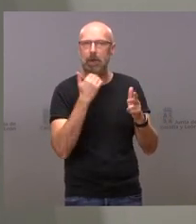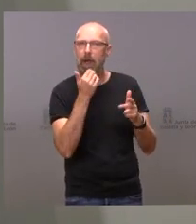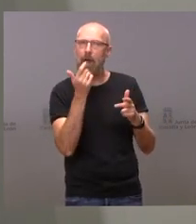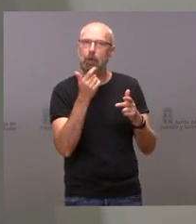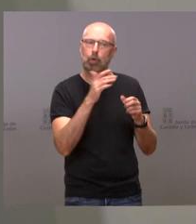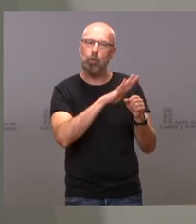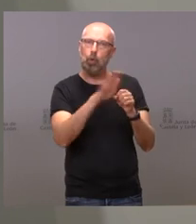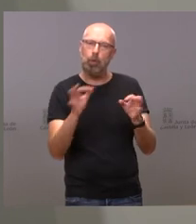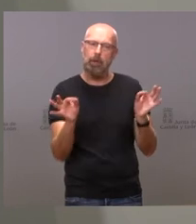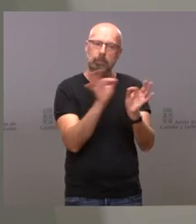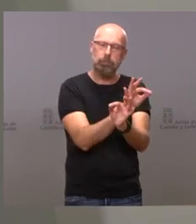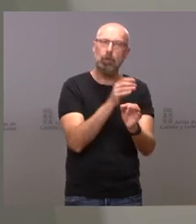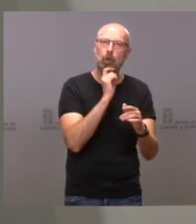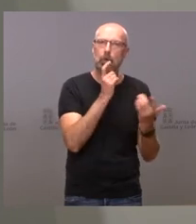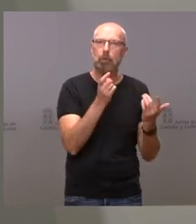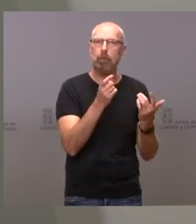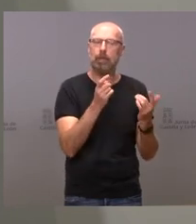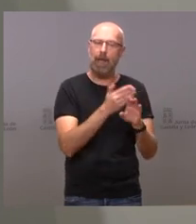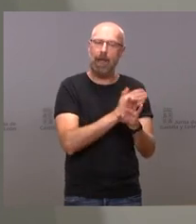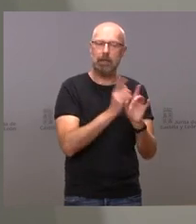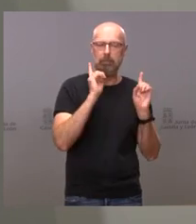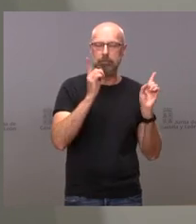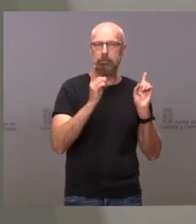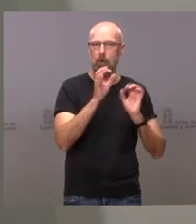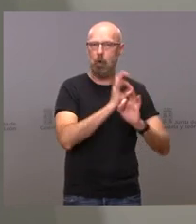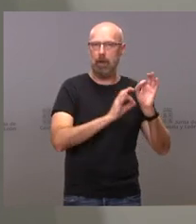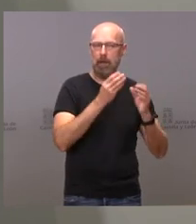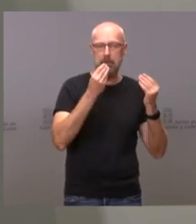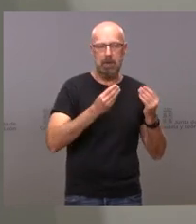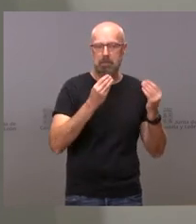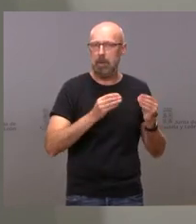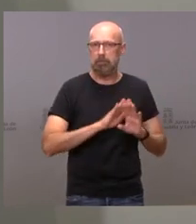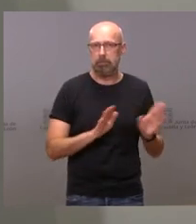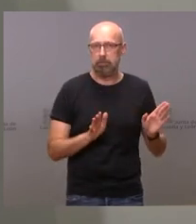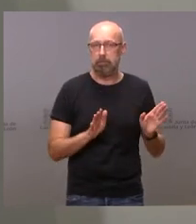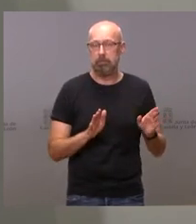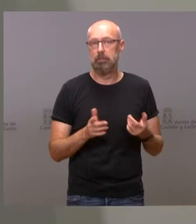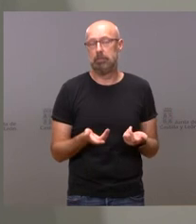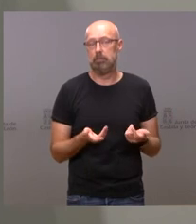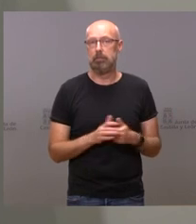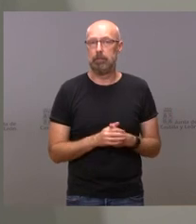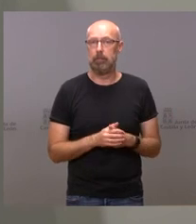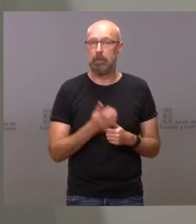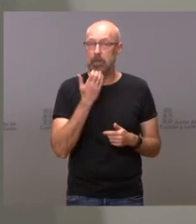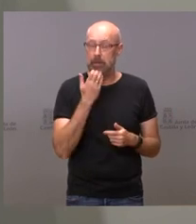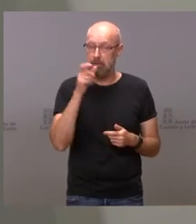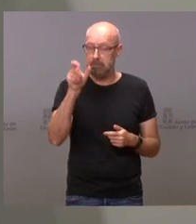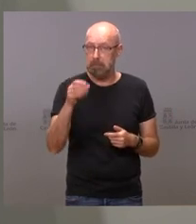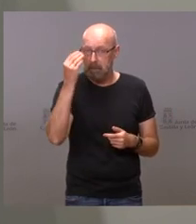y prever cómo vamos a organizar la asistencia. Si a usted esto le parece